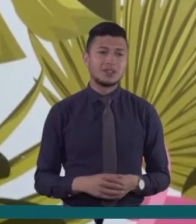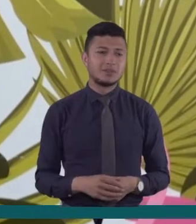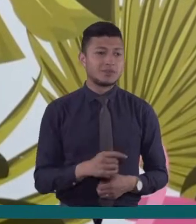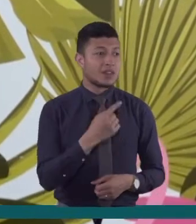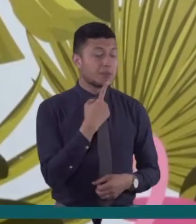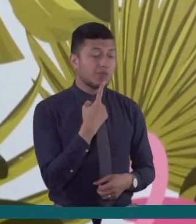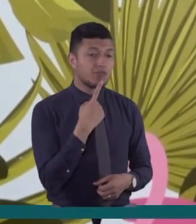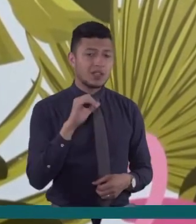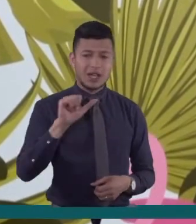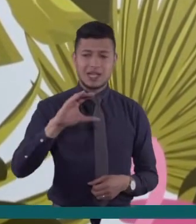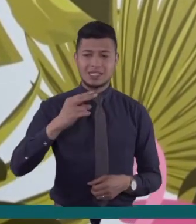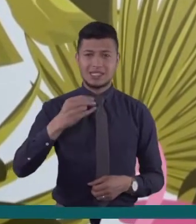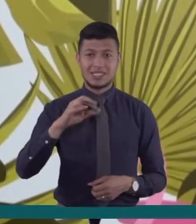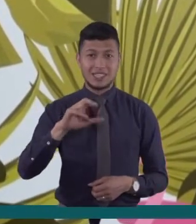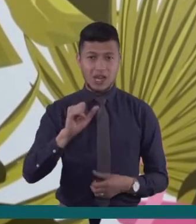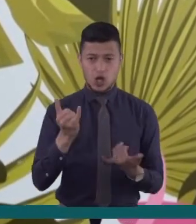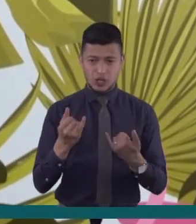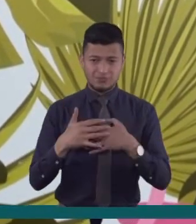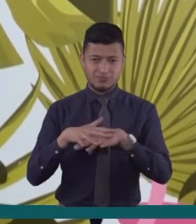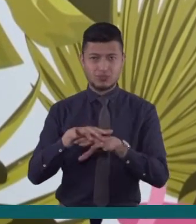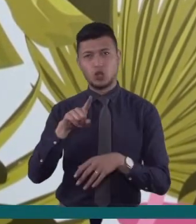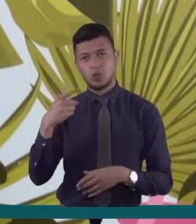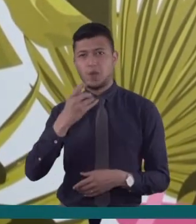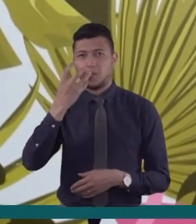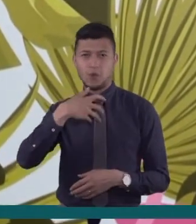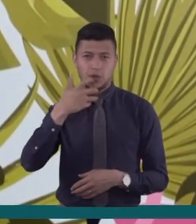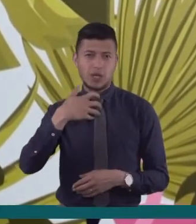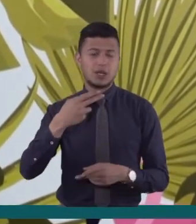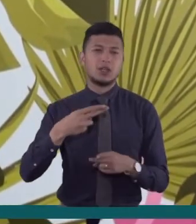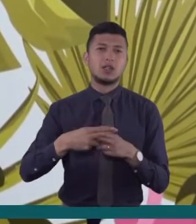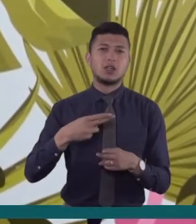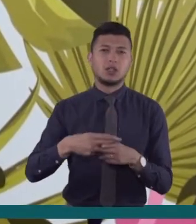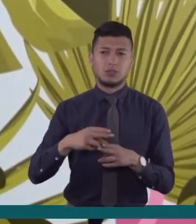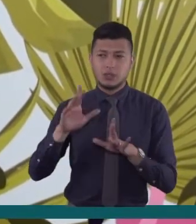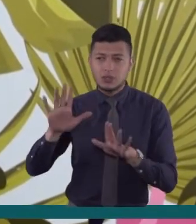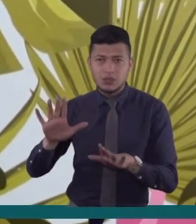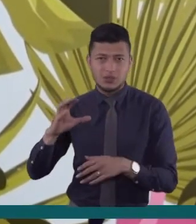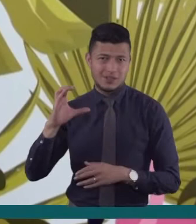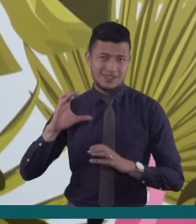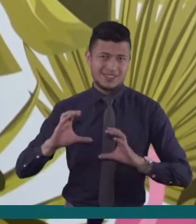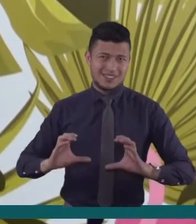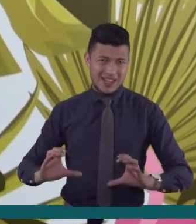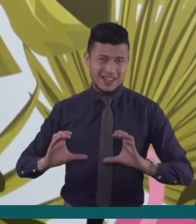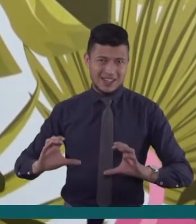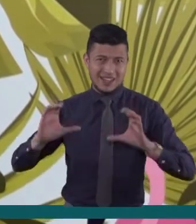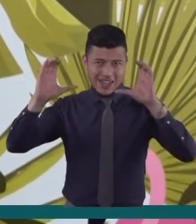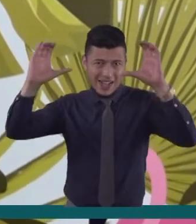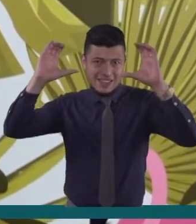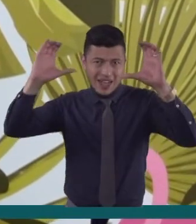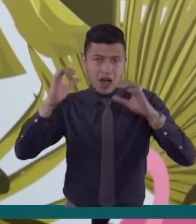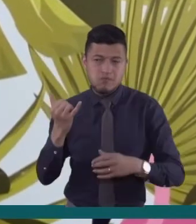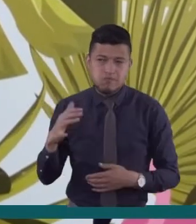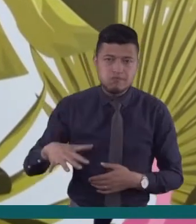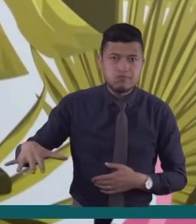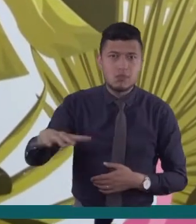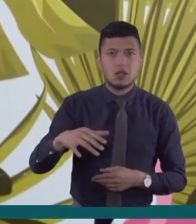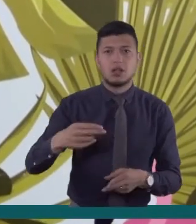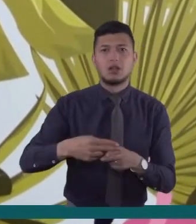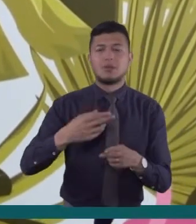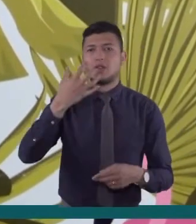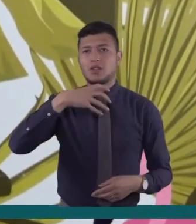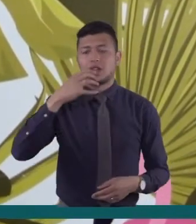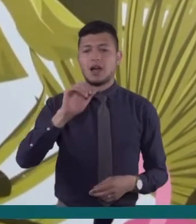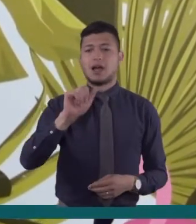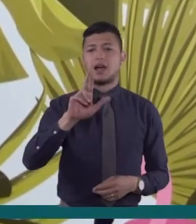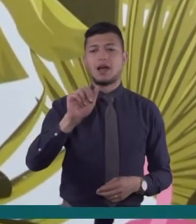El sabor de achira, y hoy decidí combinarlo con una fruta que es típica de Caquetá, es el